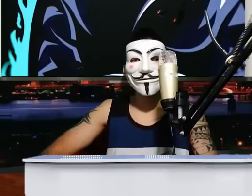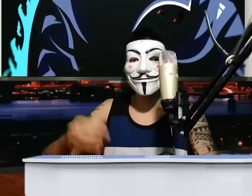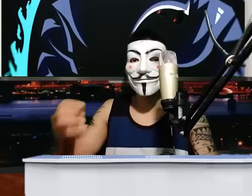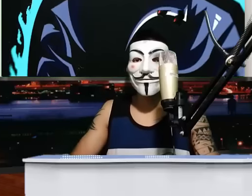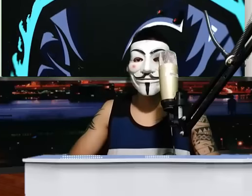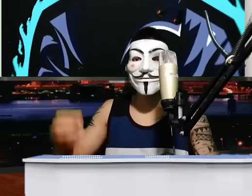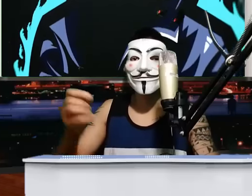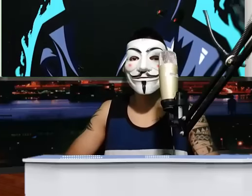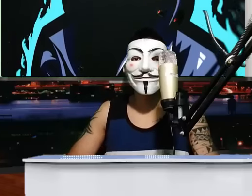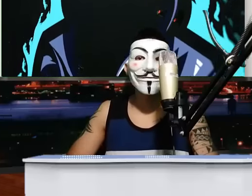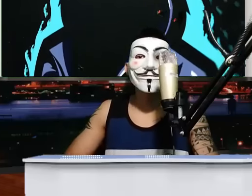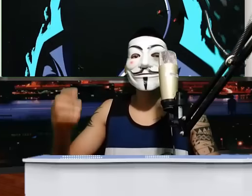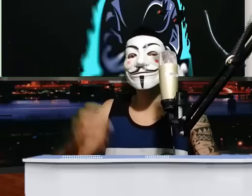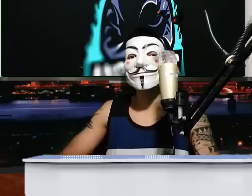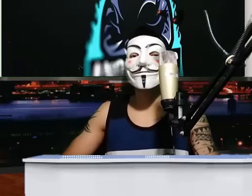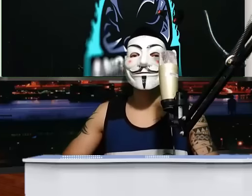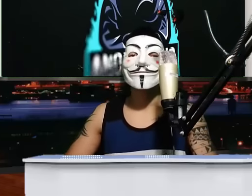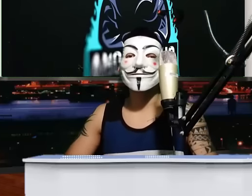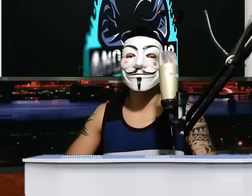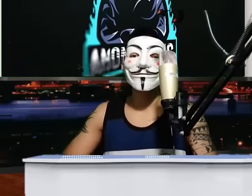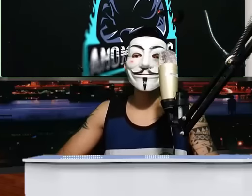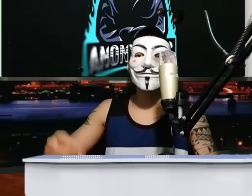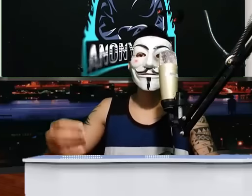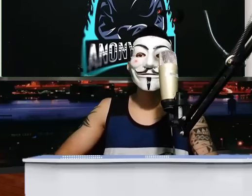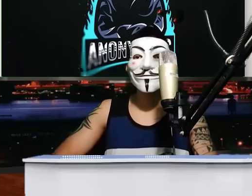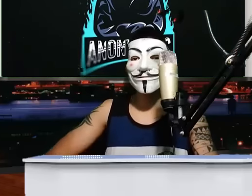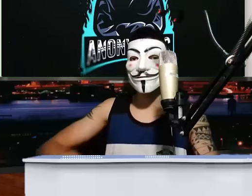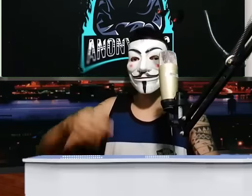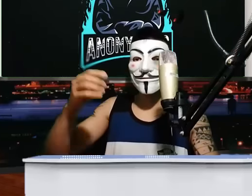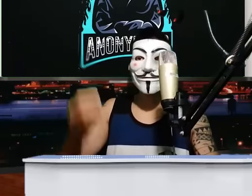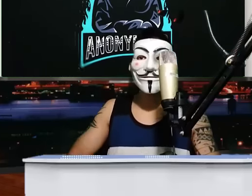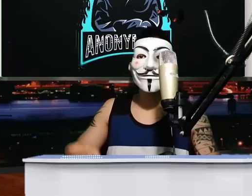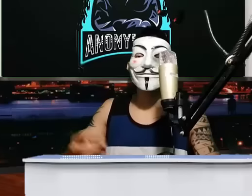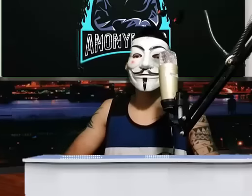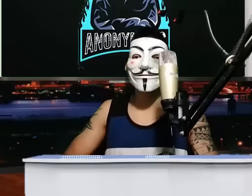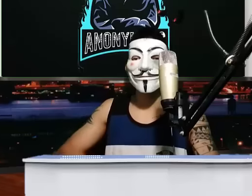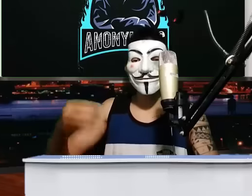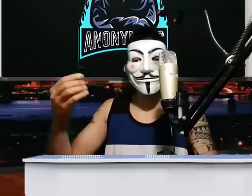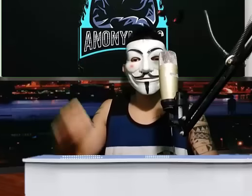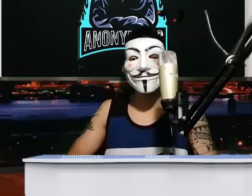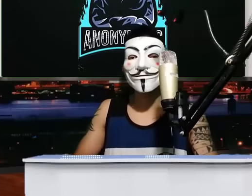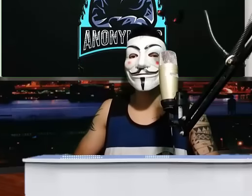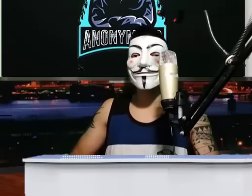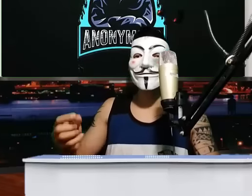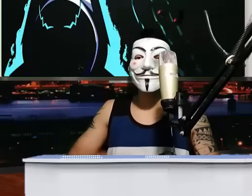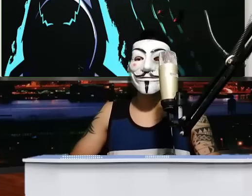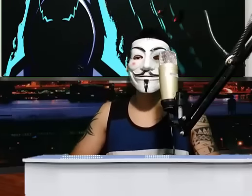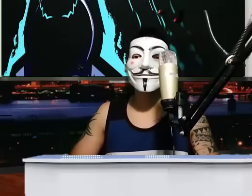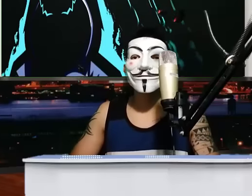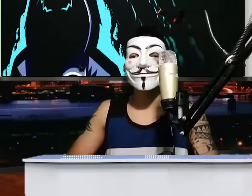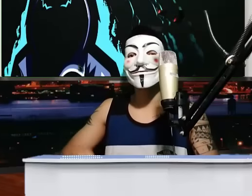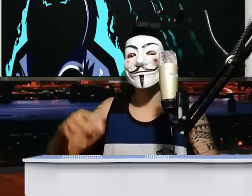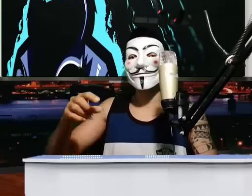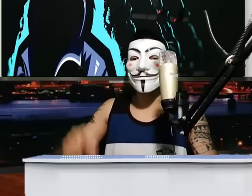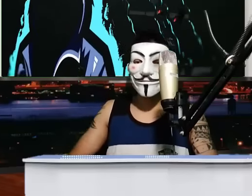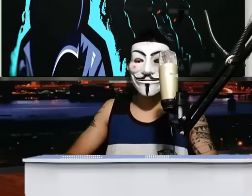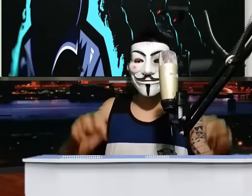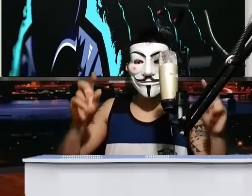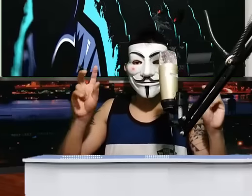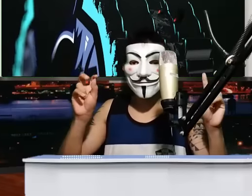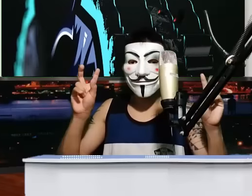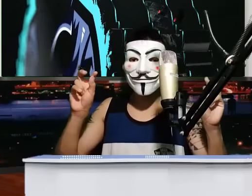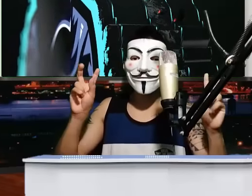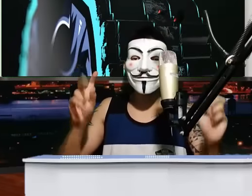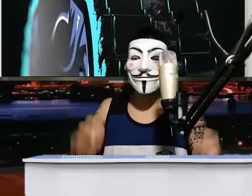a trabajar por todos nosotros y que por esa razón deberíamos abrirles las puertas otra vez. Y sí, señores, una de